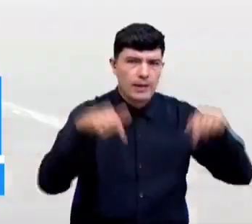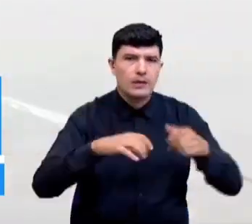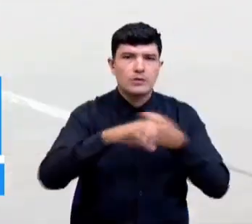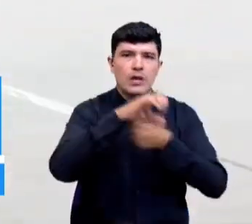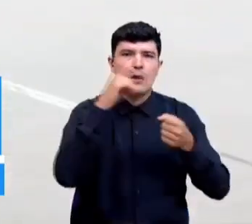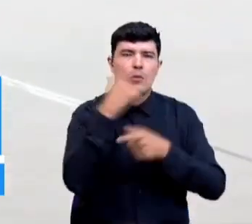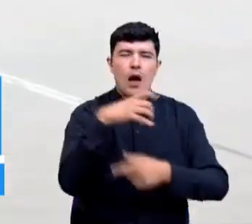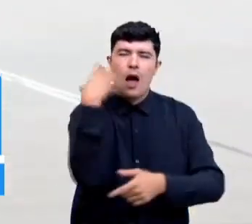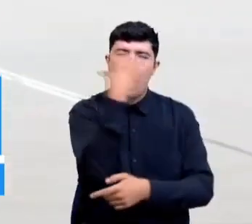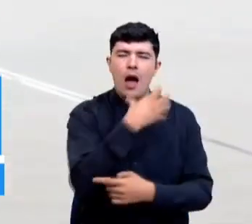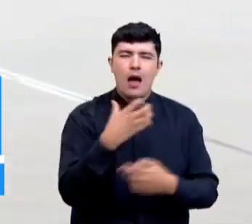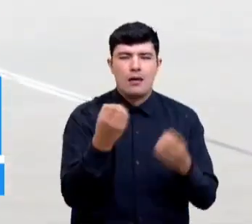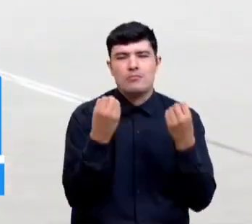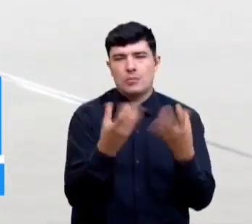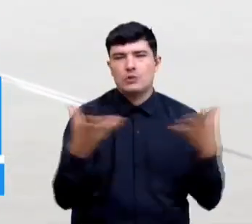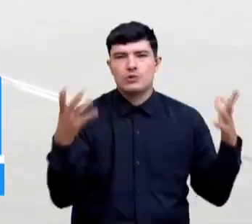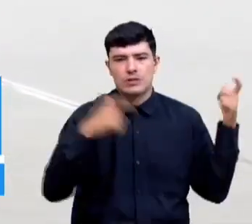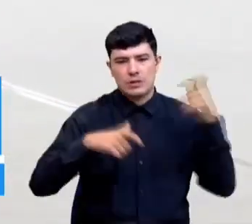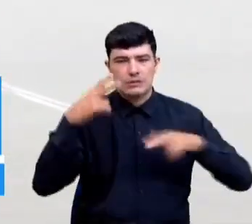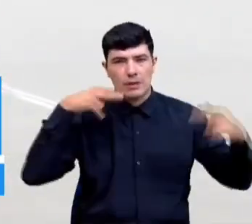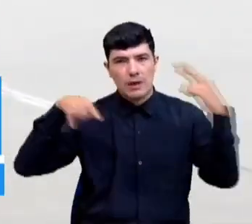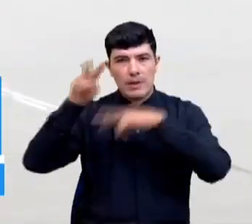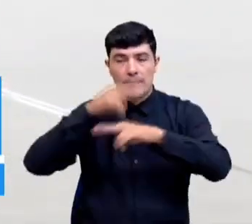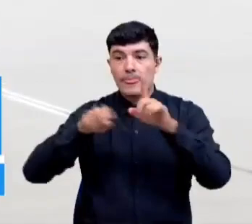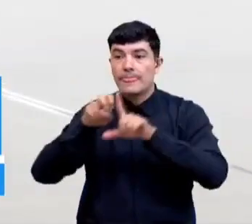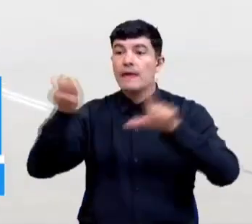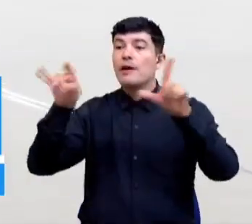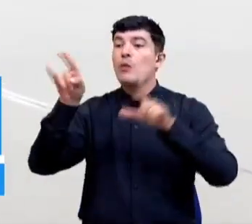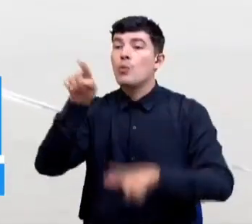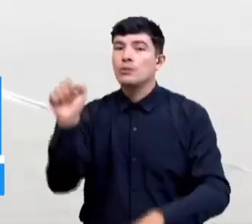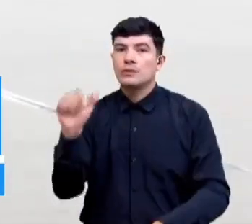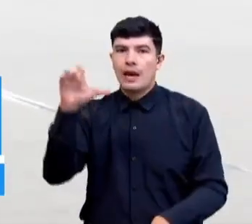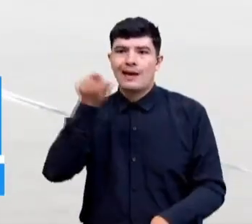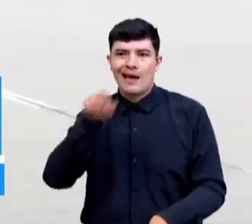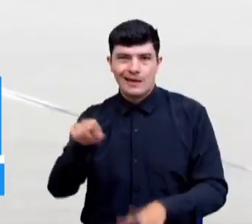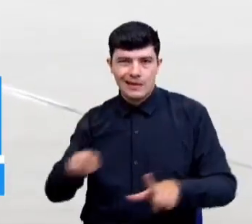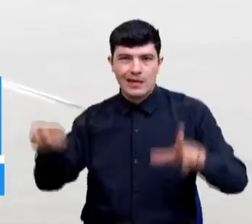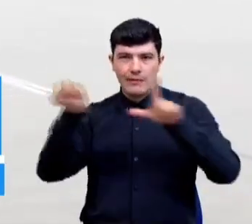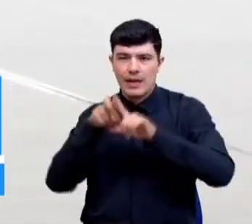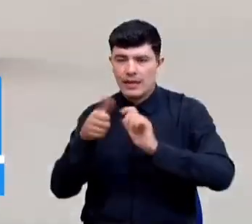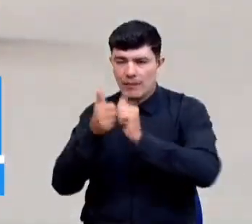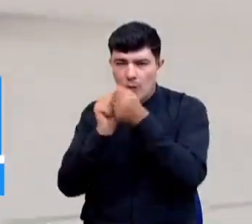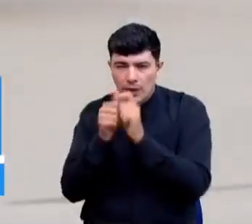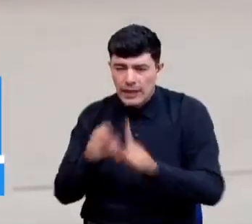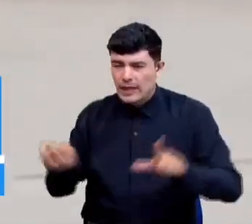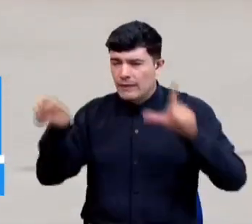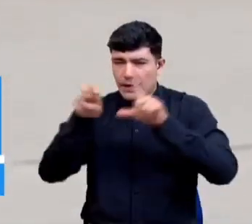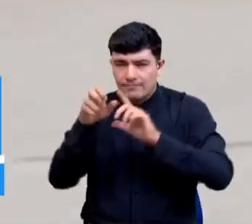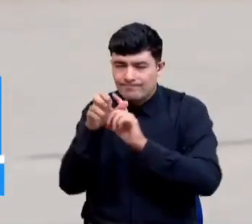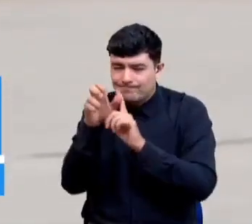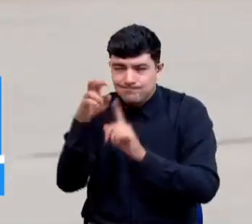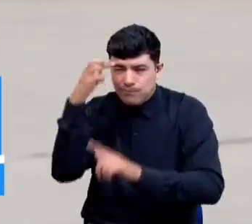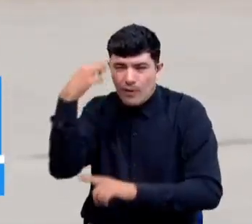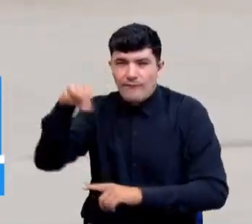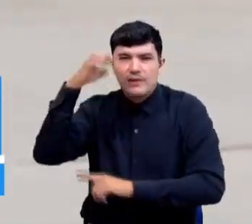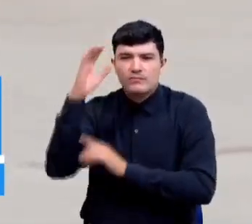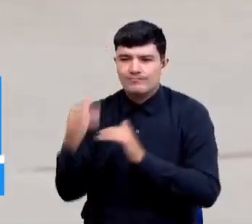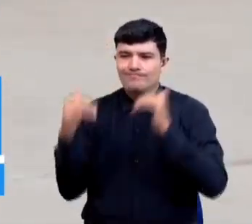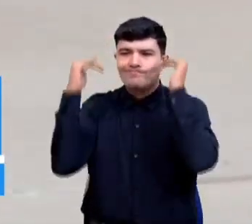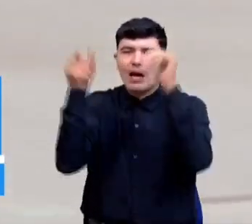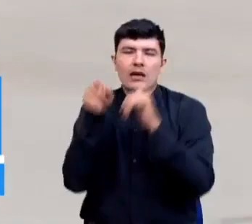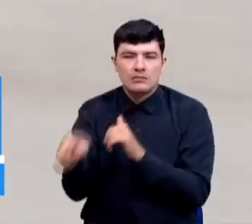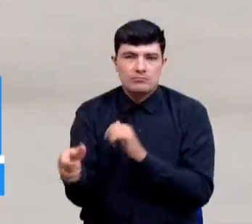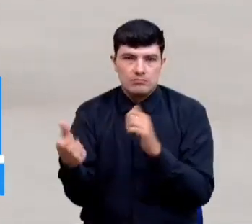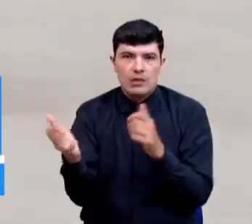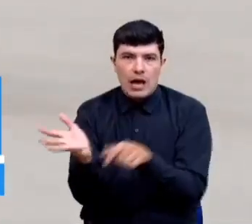Cúcuta. El campeonato era de niveles USAC, el inicio de grandes deportistas enfocados al alto rendimiento en esta modalidad de la gimnasia.